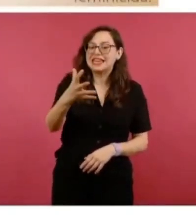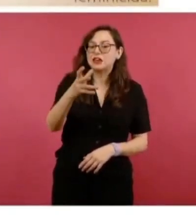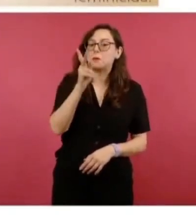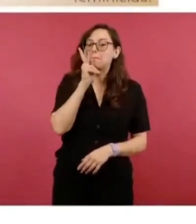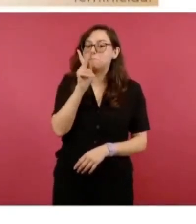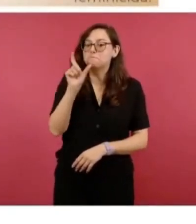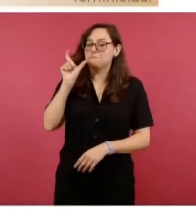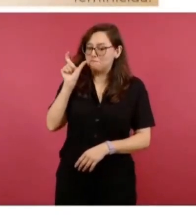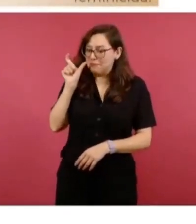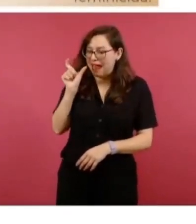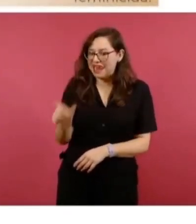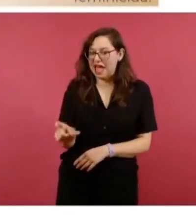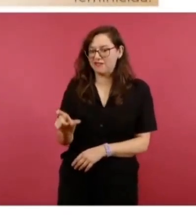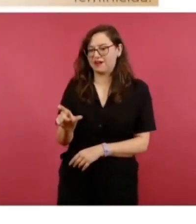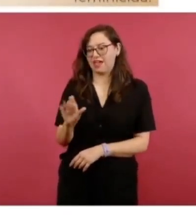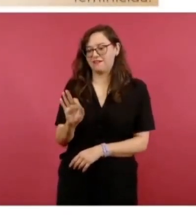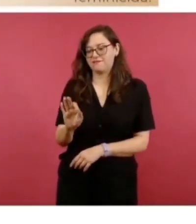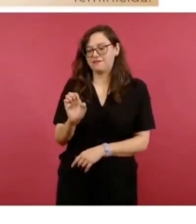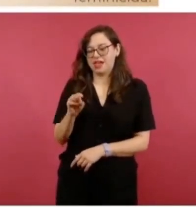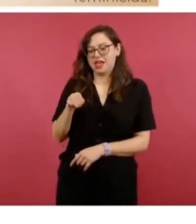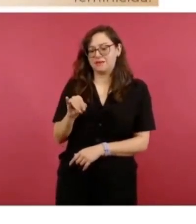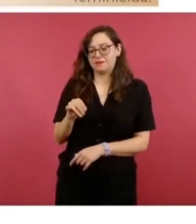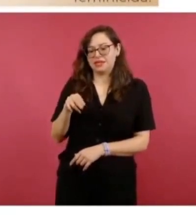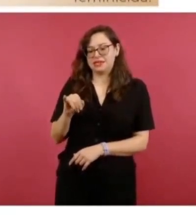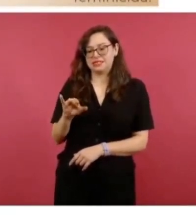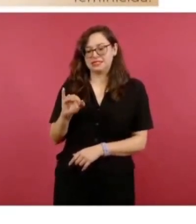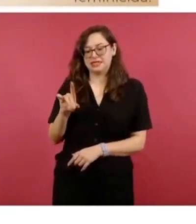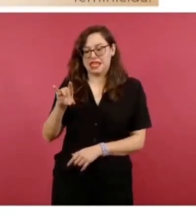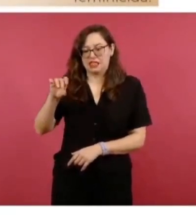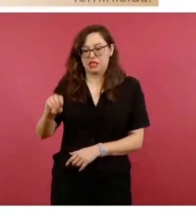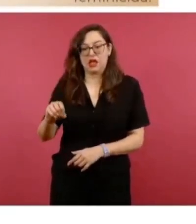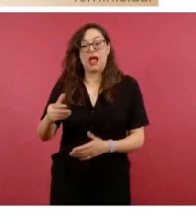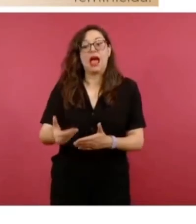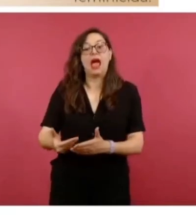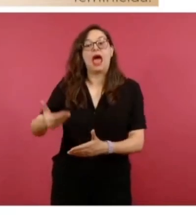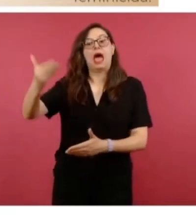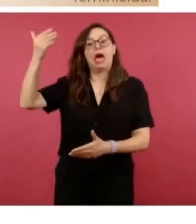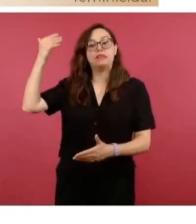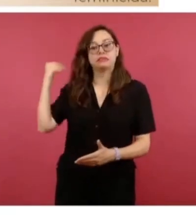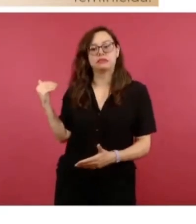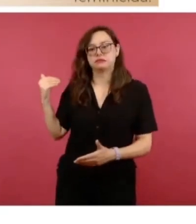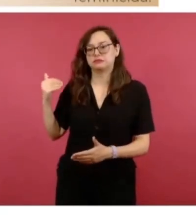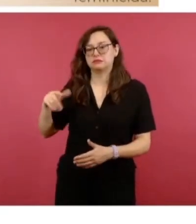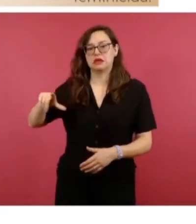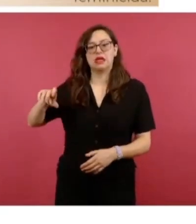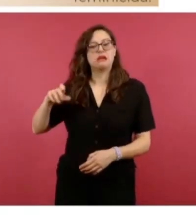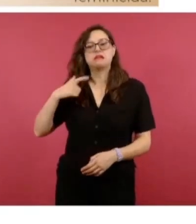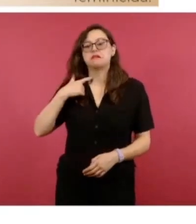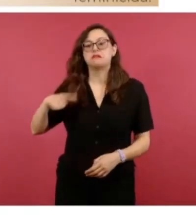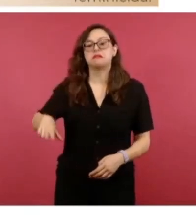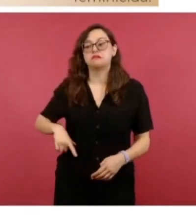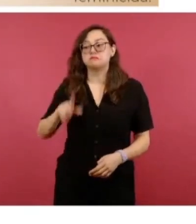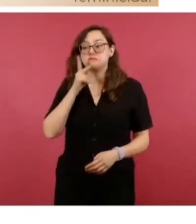no se clasificaba correctamente.